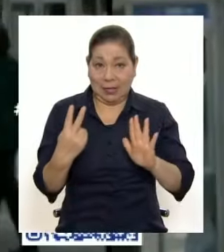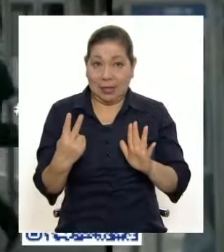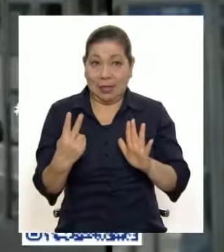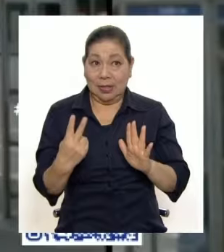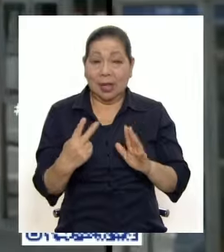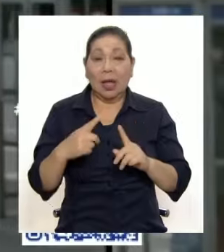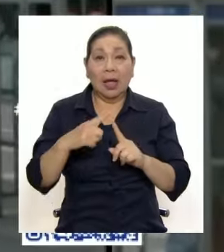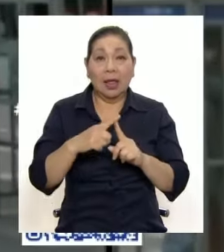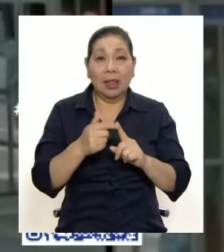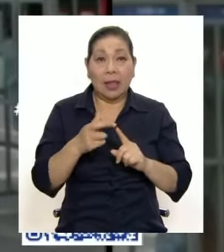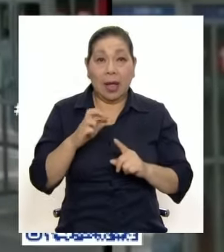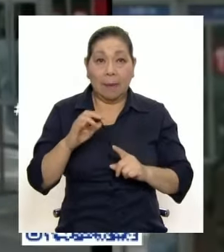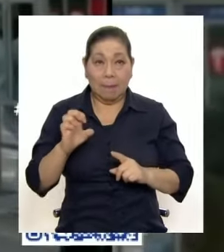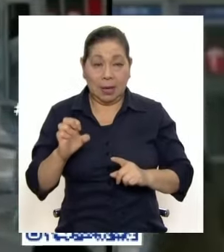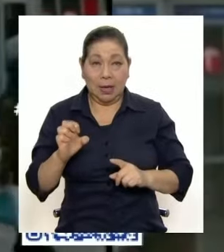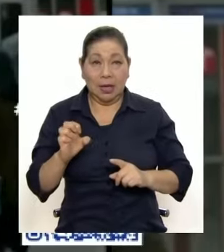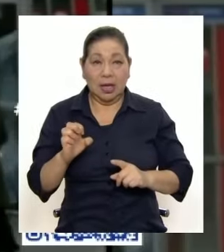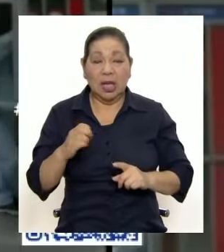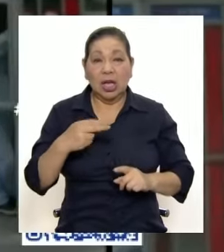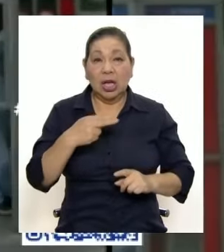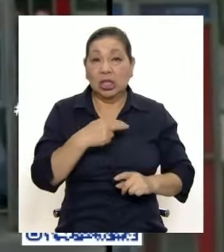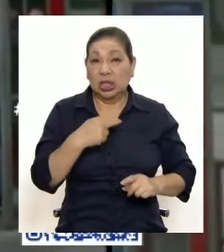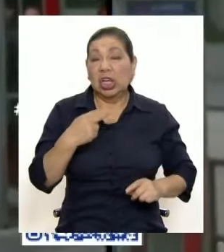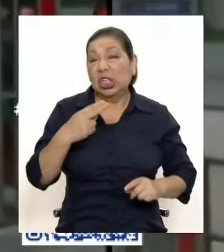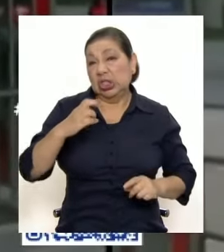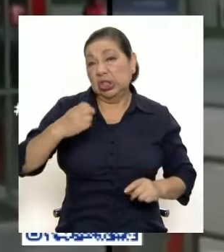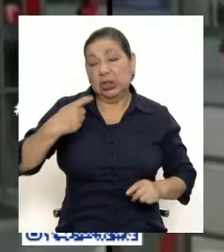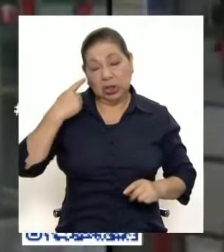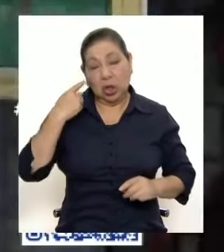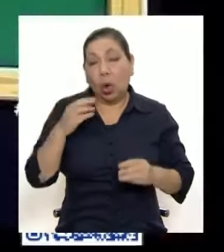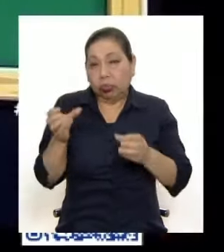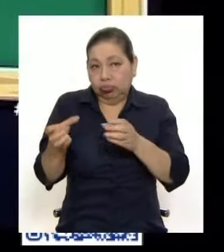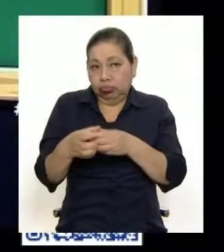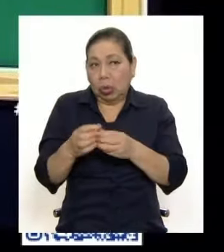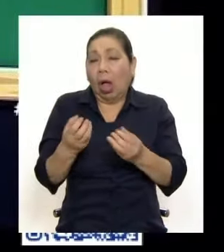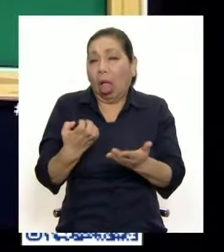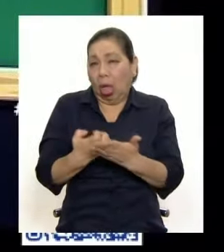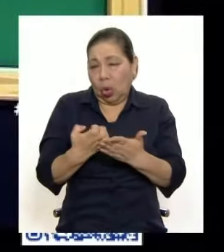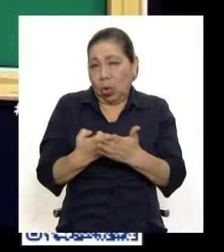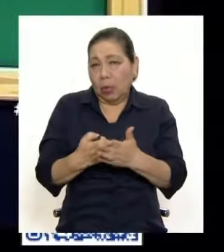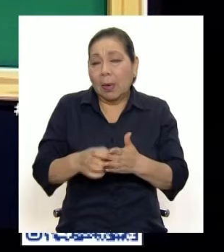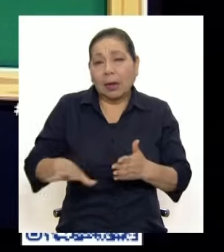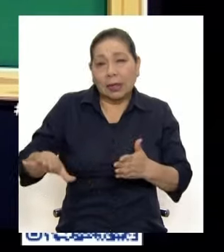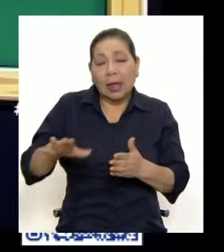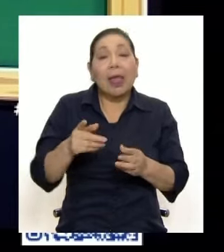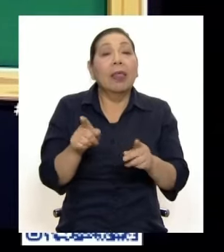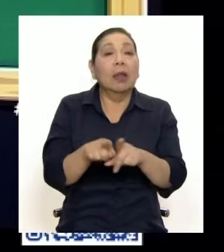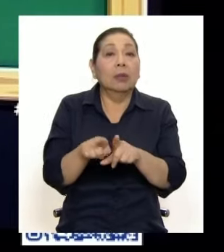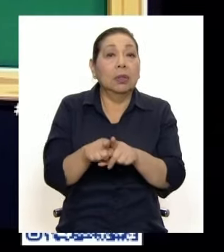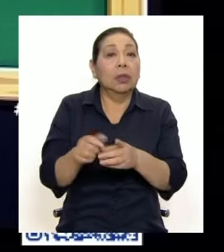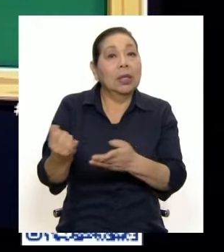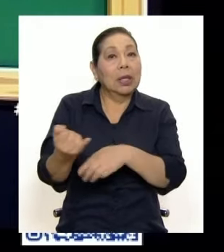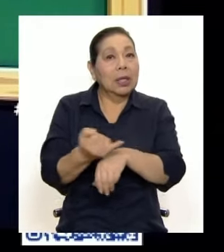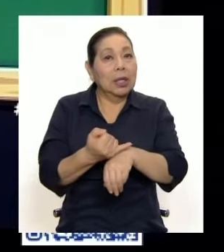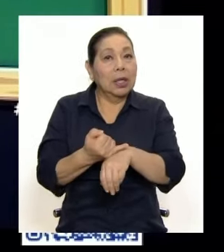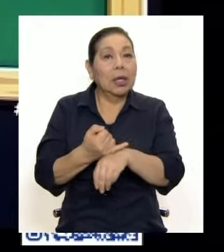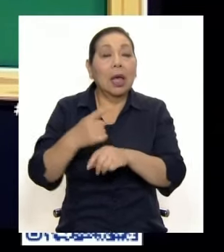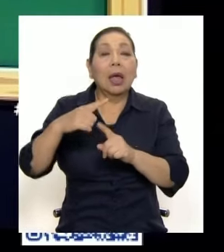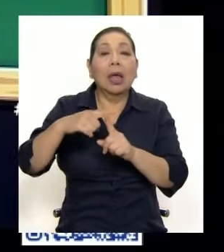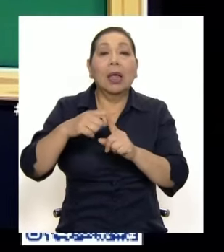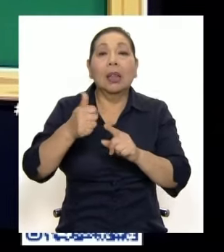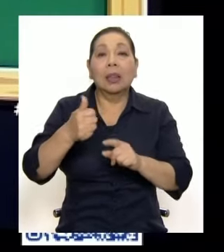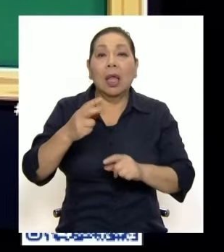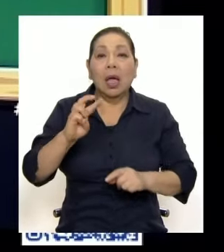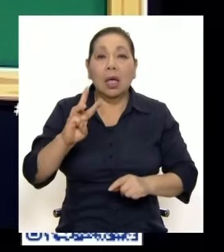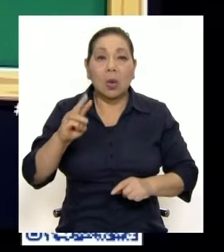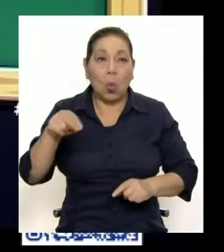taipei chino que es el nombre que en el Foro de cooperación económica hacia Pacífico tiene la isla de Taiwán la economía